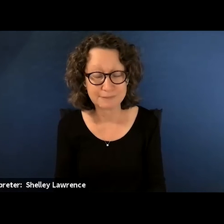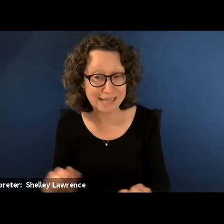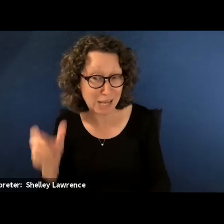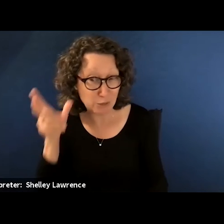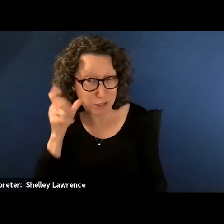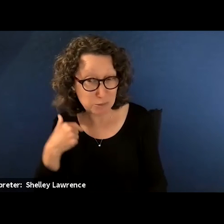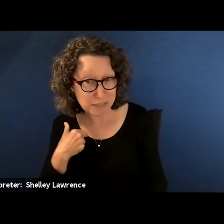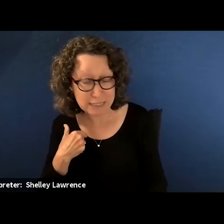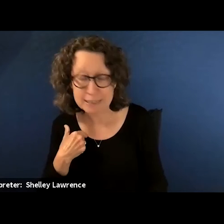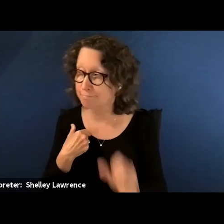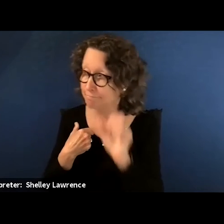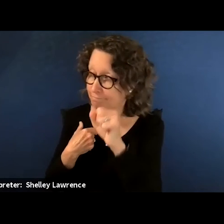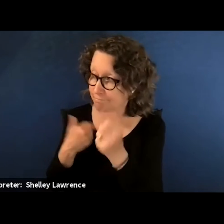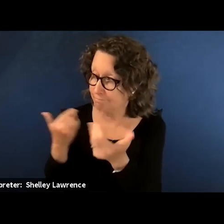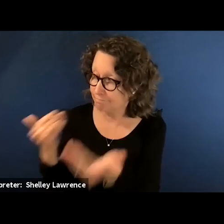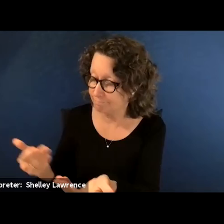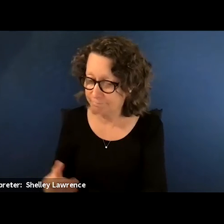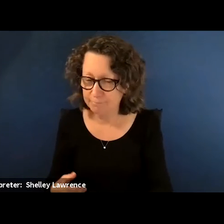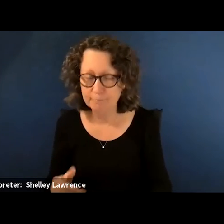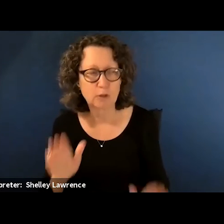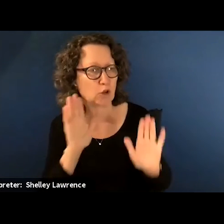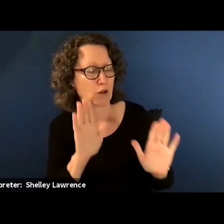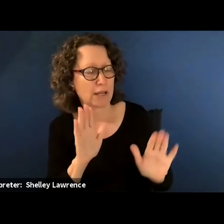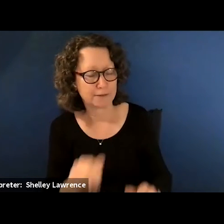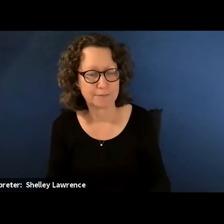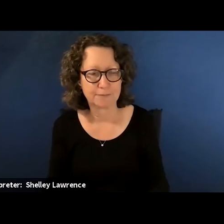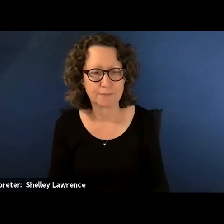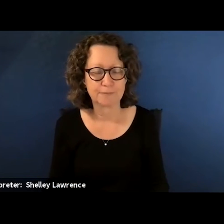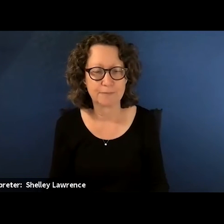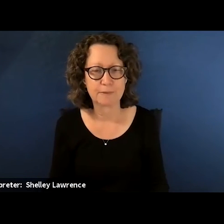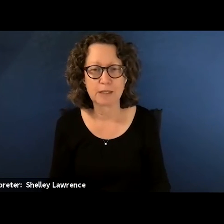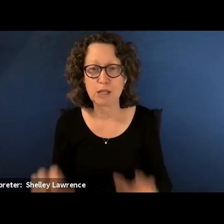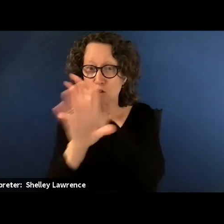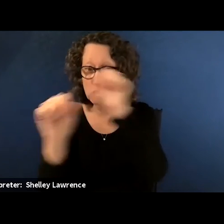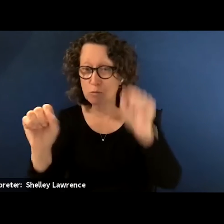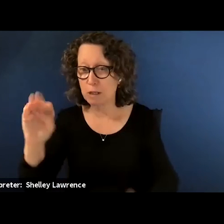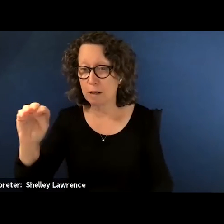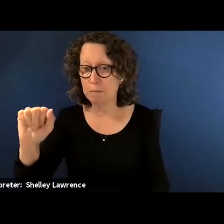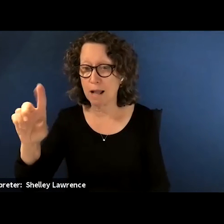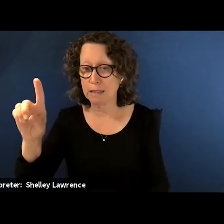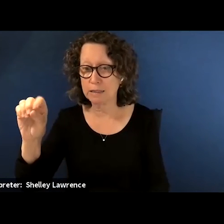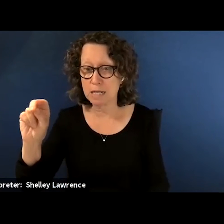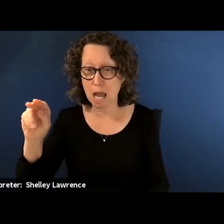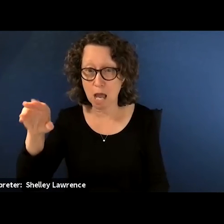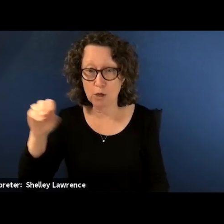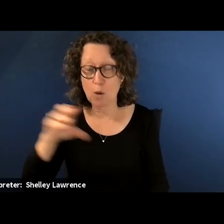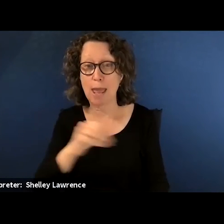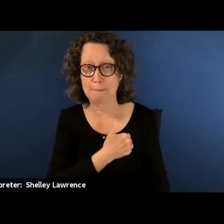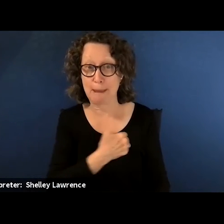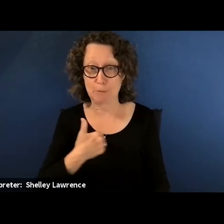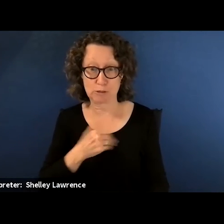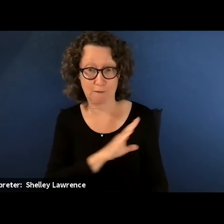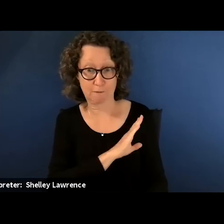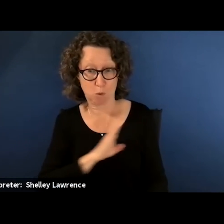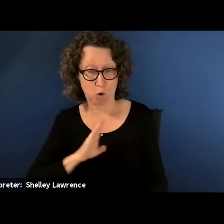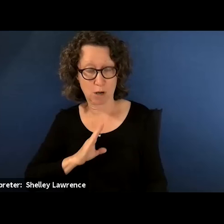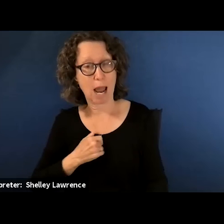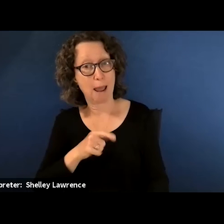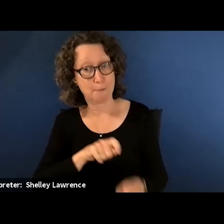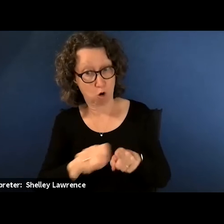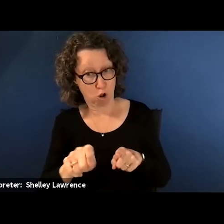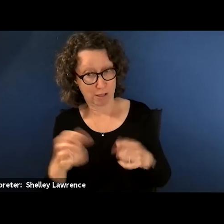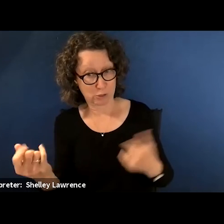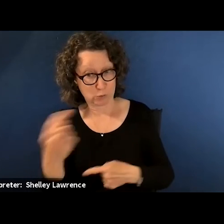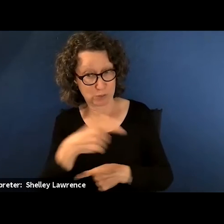¿Me escuchan? Sí. Muy bien. Superintendente Maldonado, miembros del Consejo de Educación,